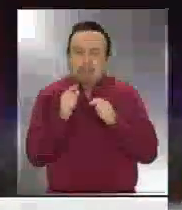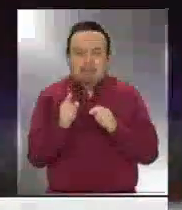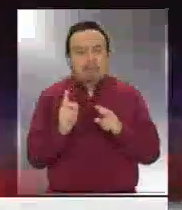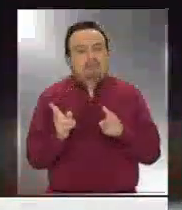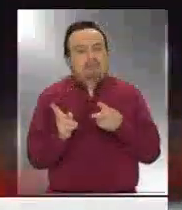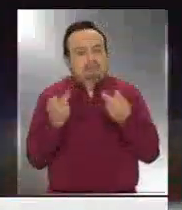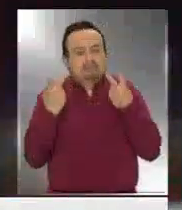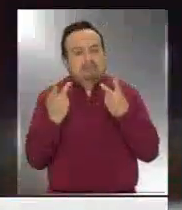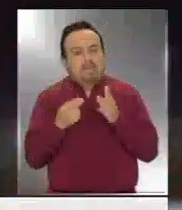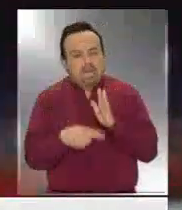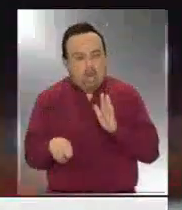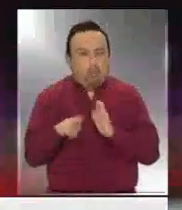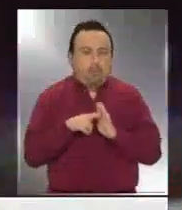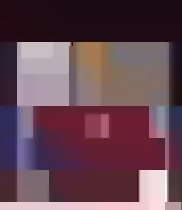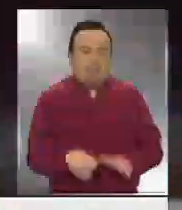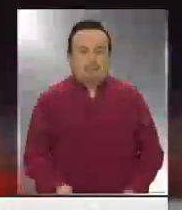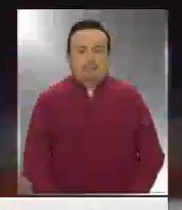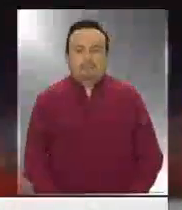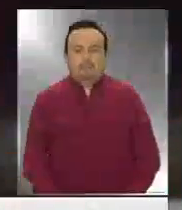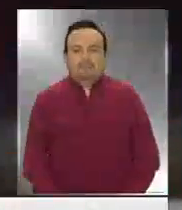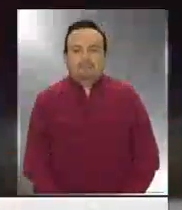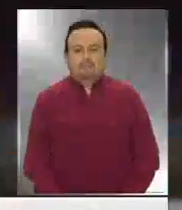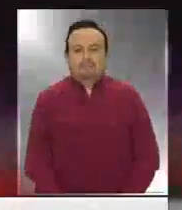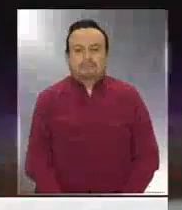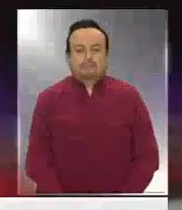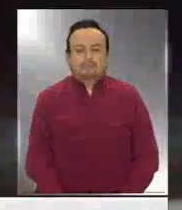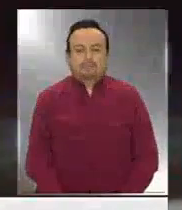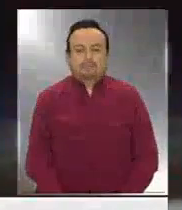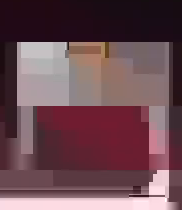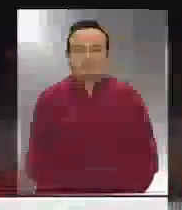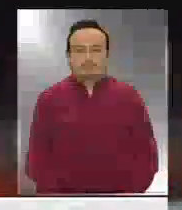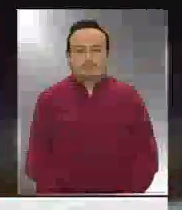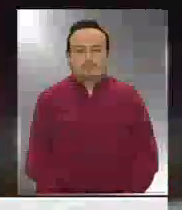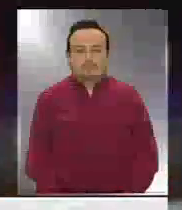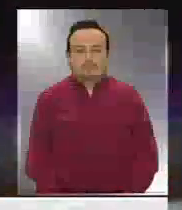paciente también pueda recuperarse.